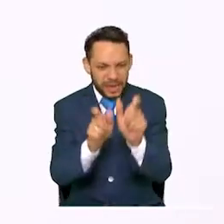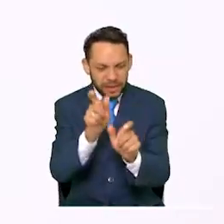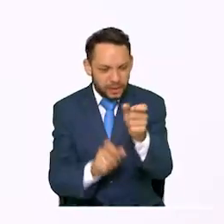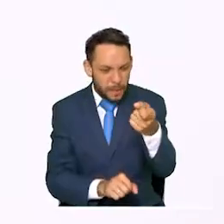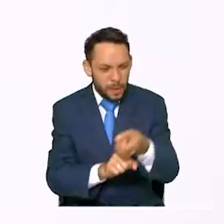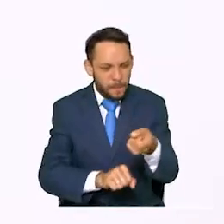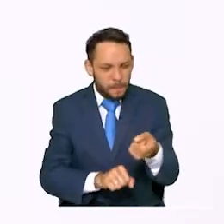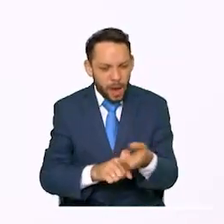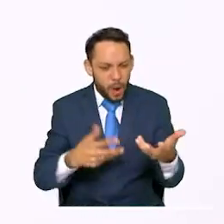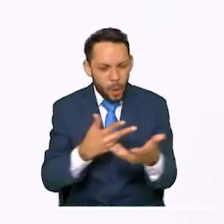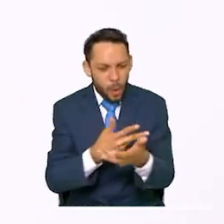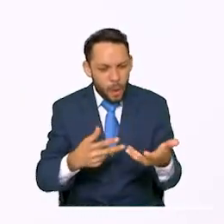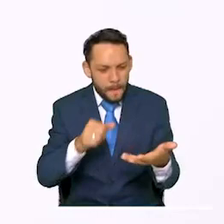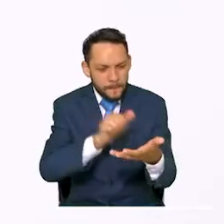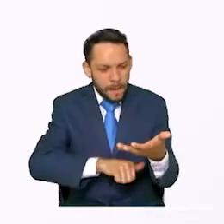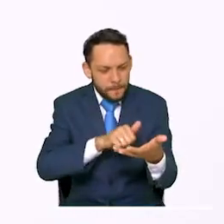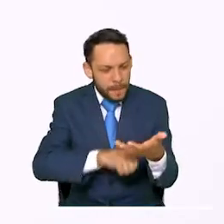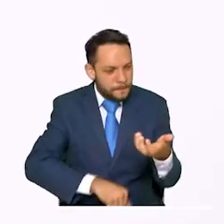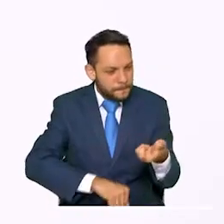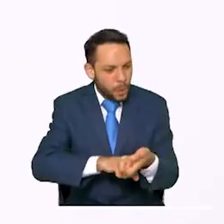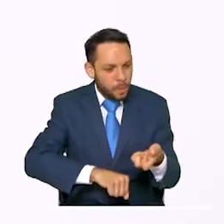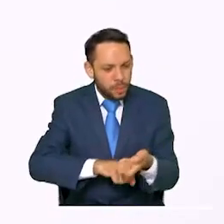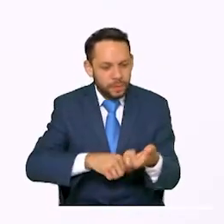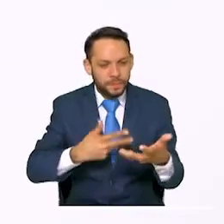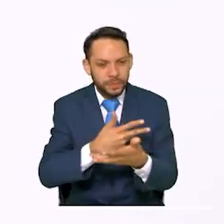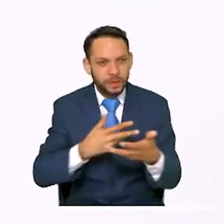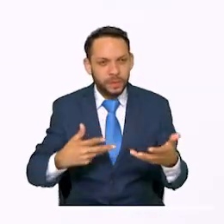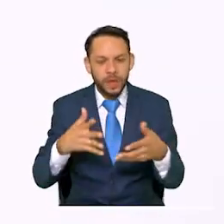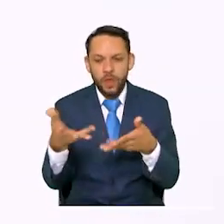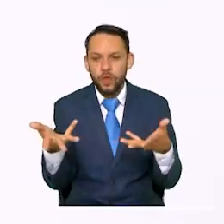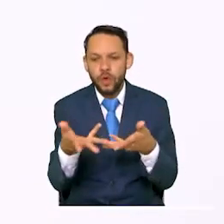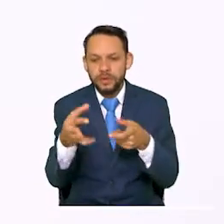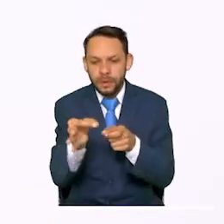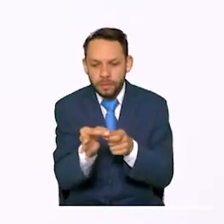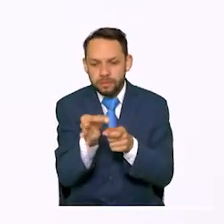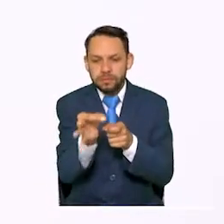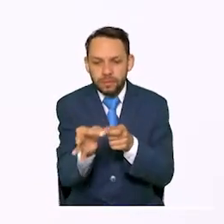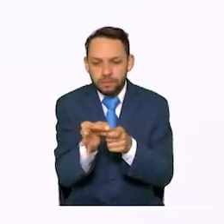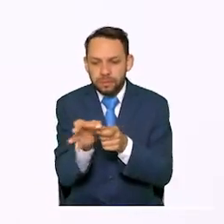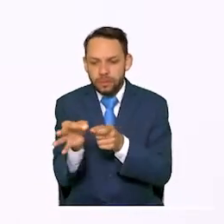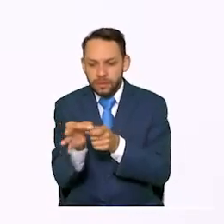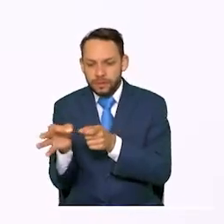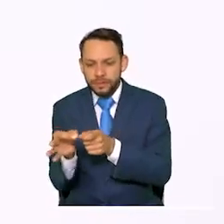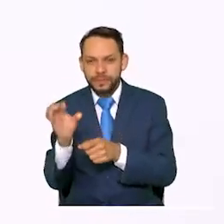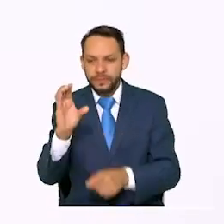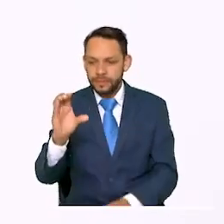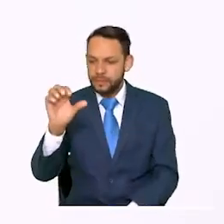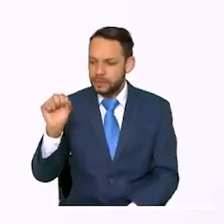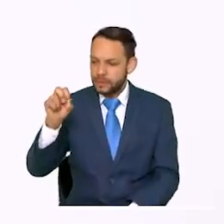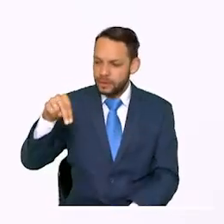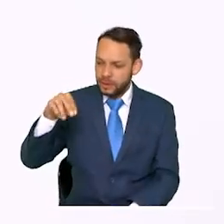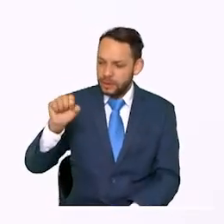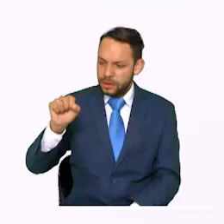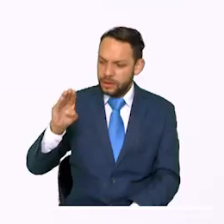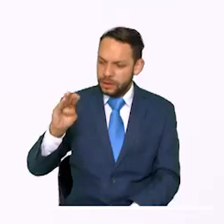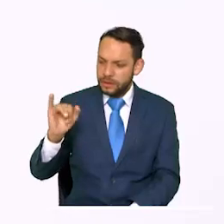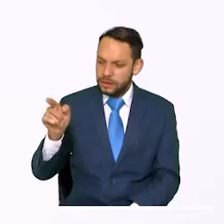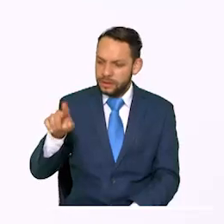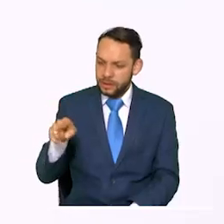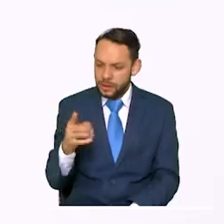de producto que debe utilizarse, el tipo de principio. El cannabis tiene más de 100 cannabinoides, además